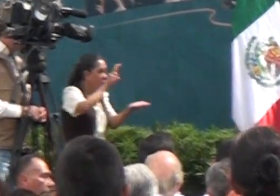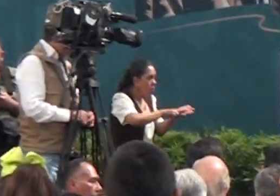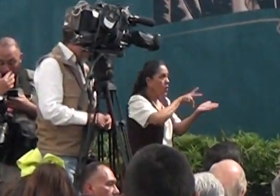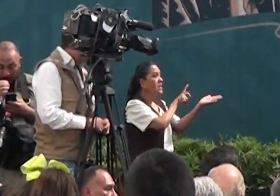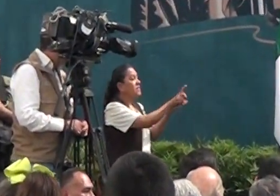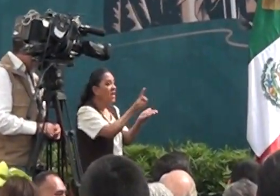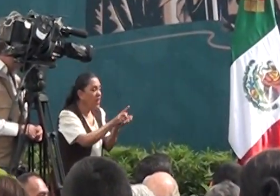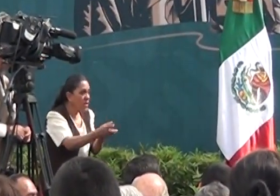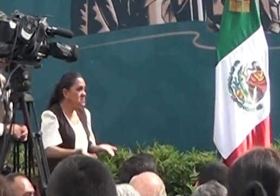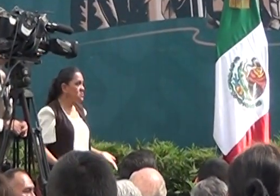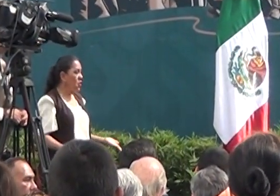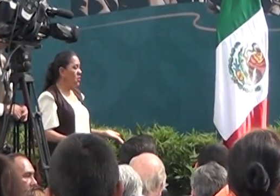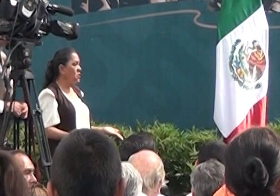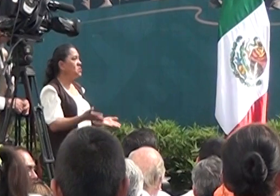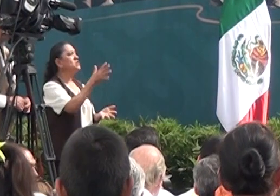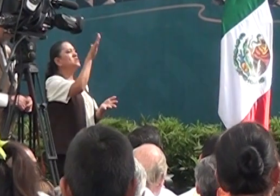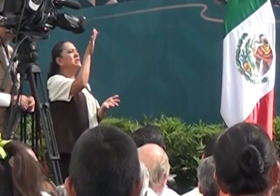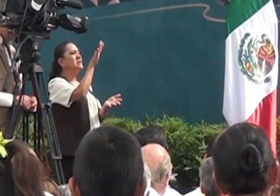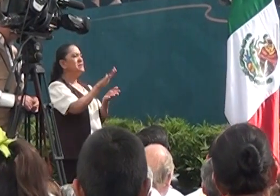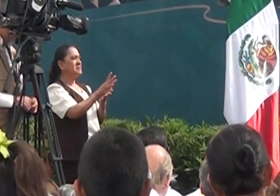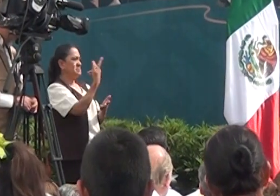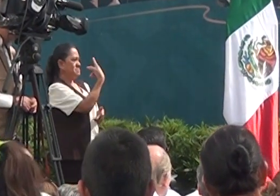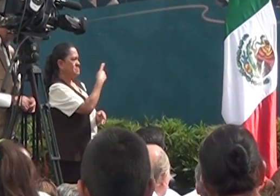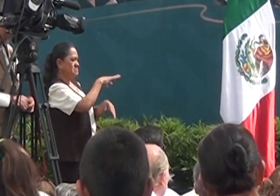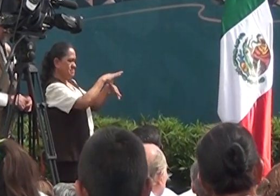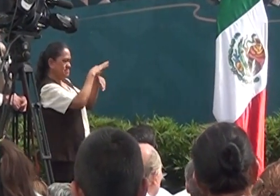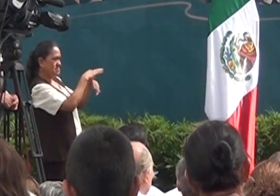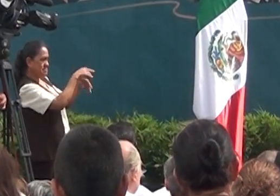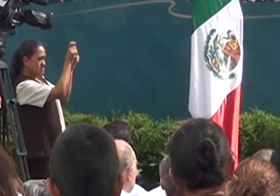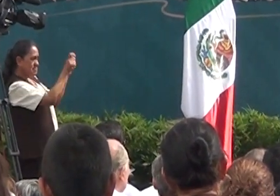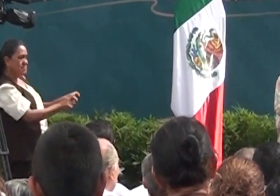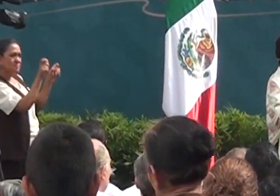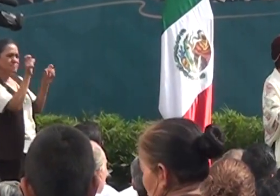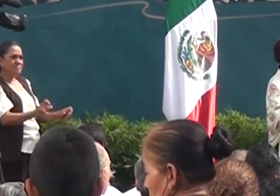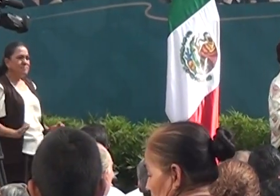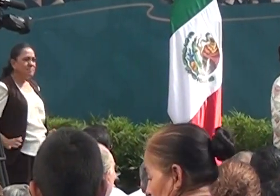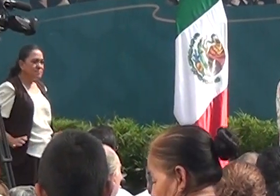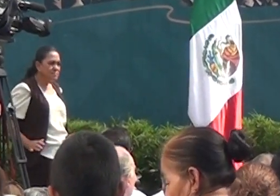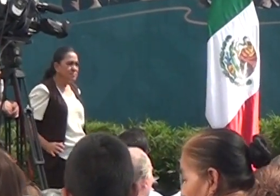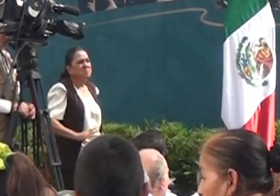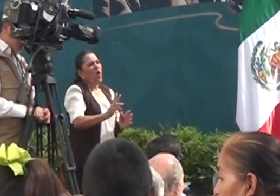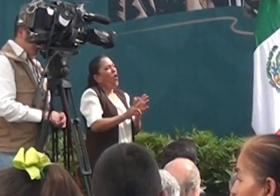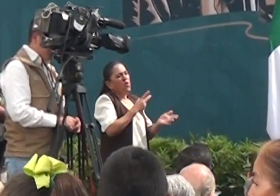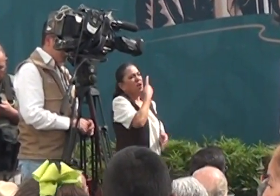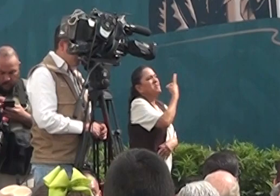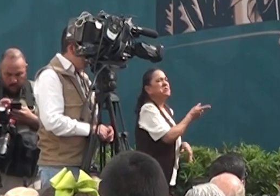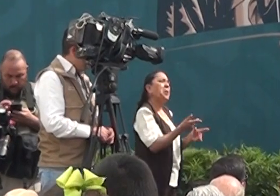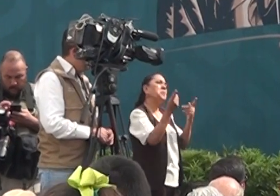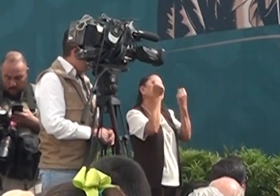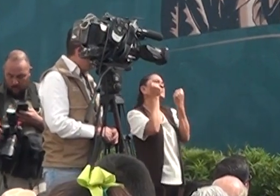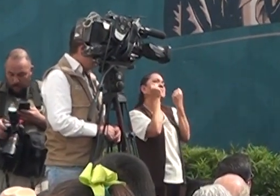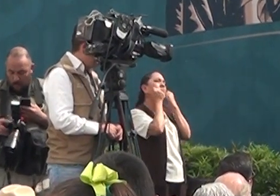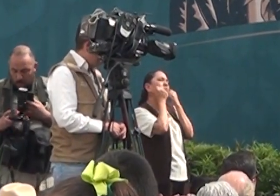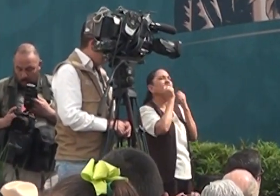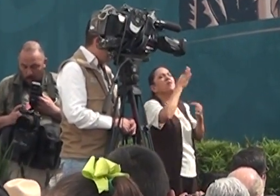derechos. Se cayó nuestra personalidad y reafirmaron, no importa, todo